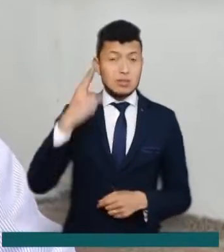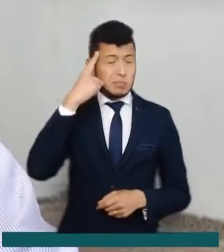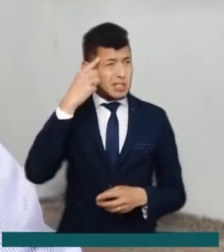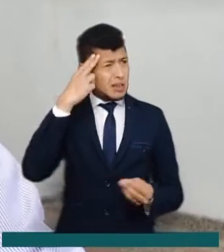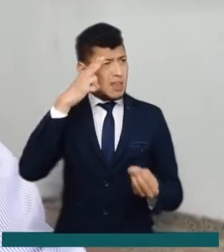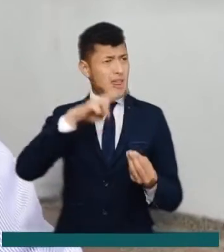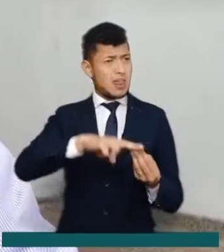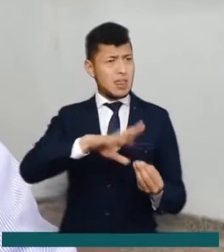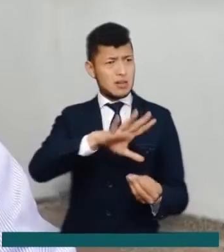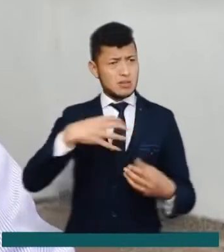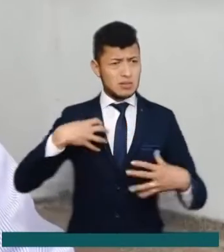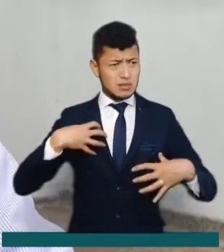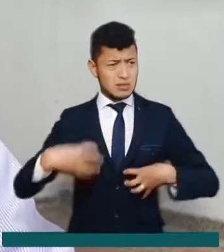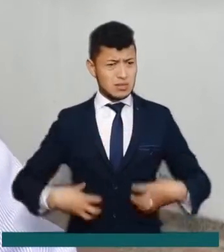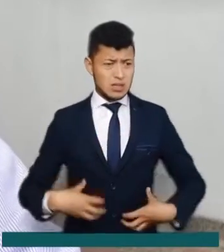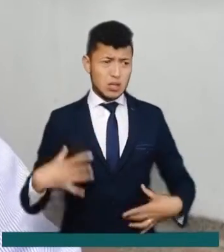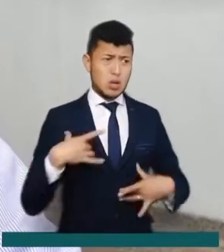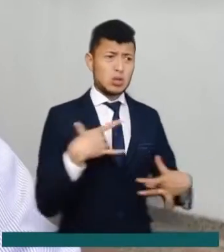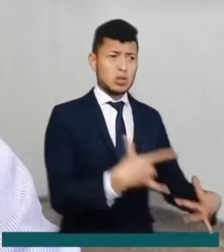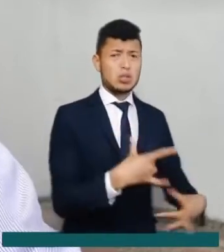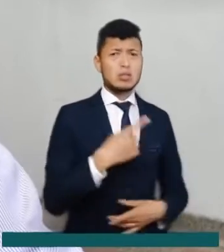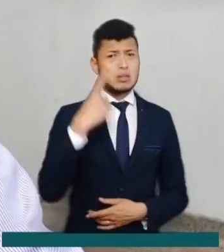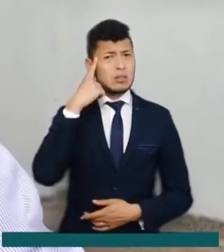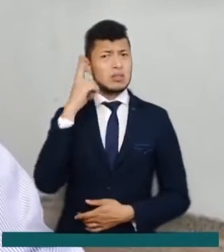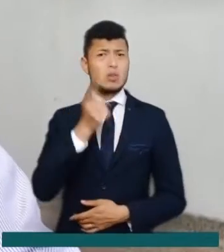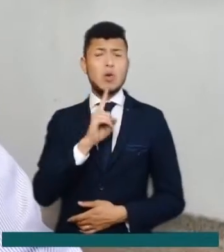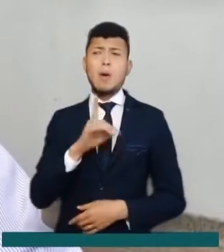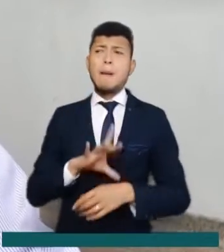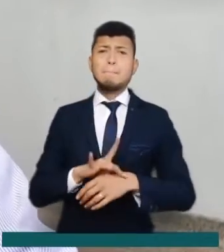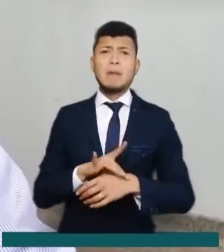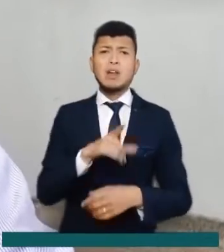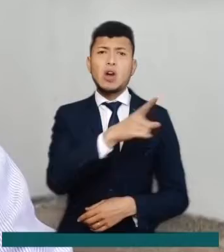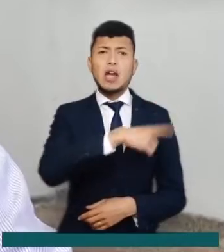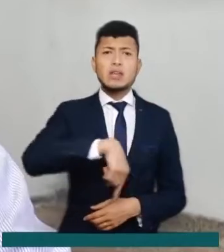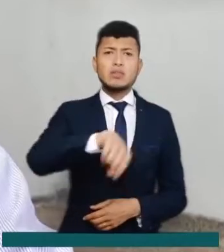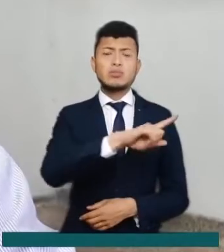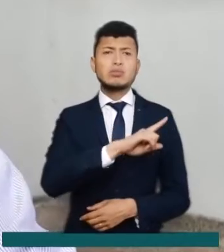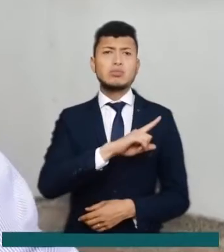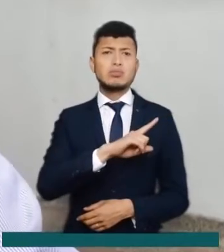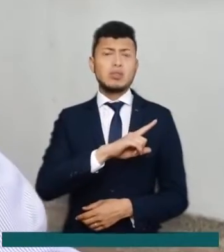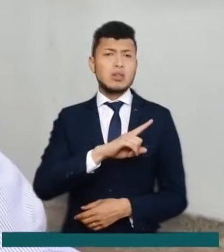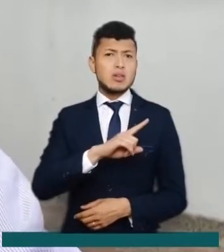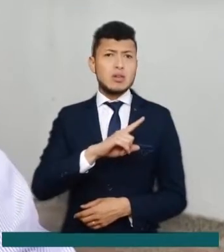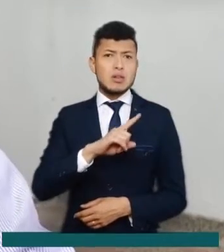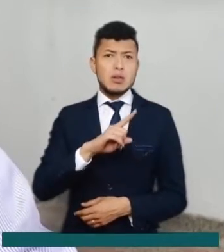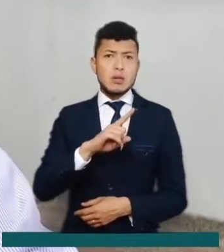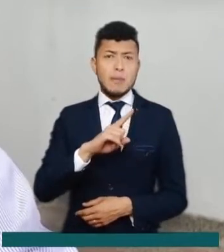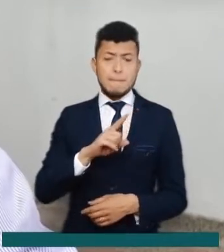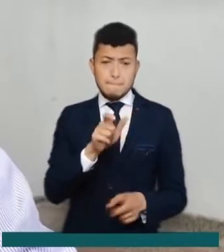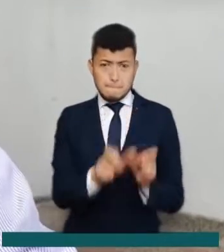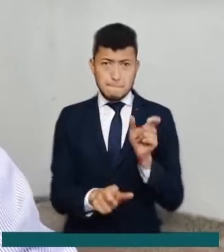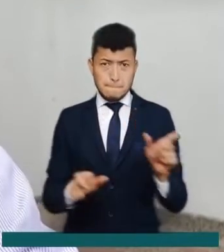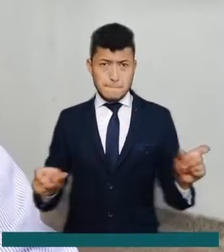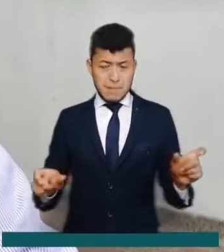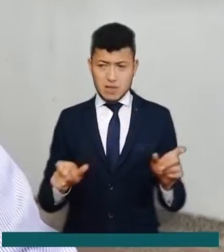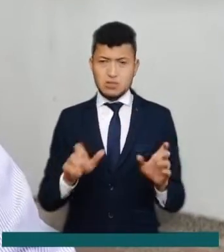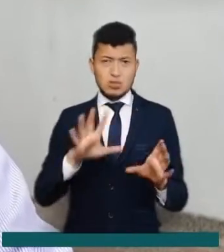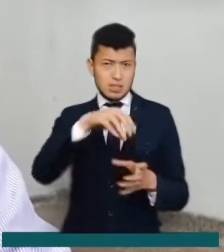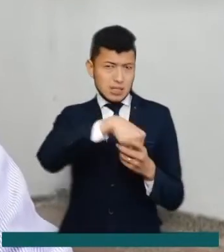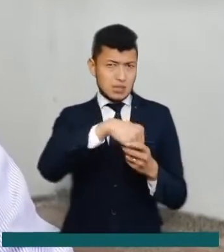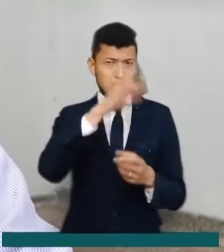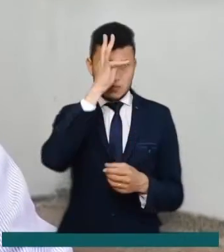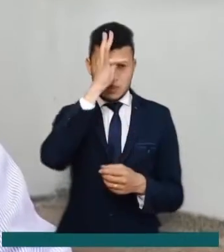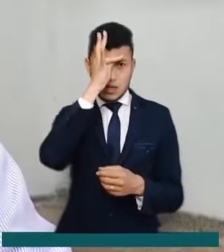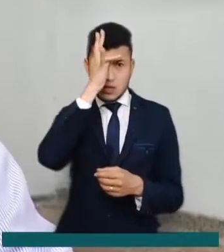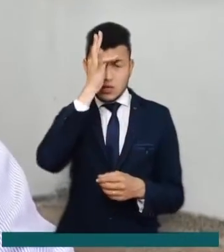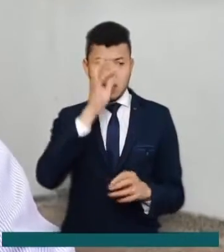con los mitos que se tejen acerca de que los médicos mantienen a las personas, a